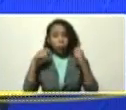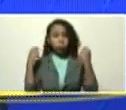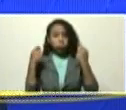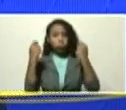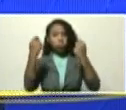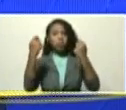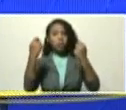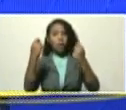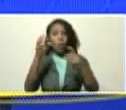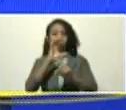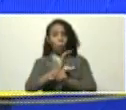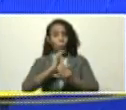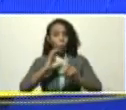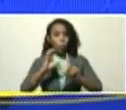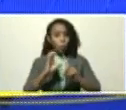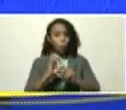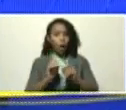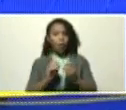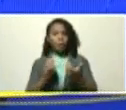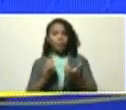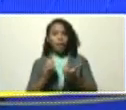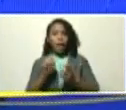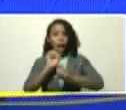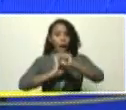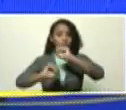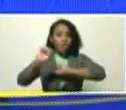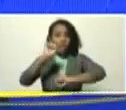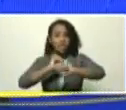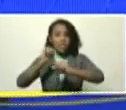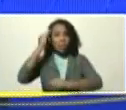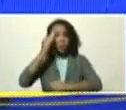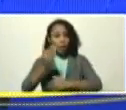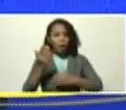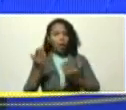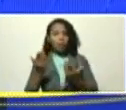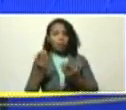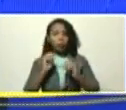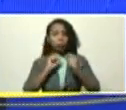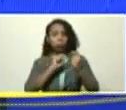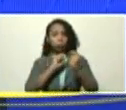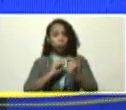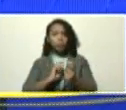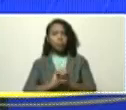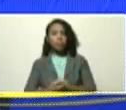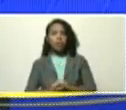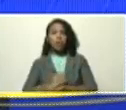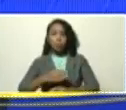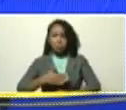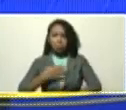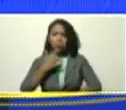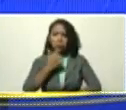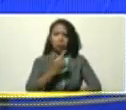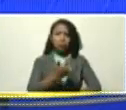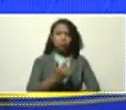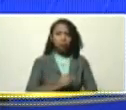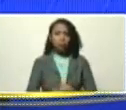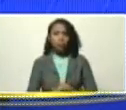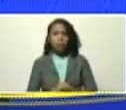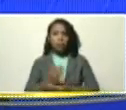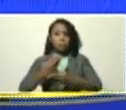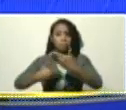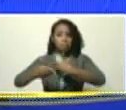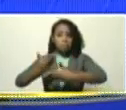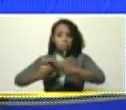de la cultura, de la defensa militar. Y puedo decir que las